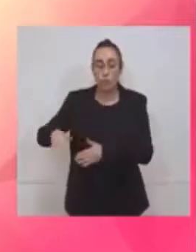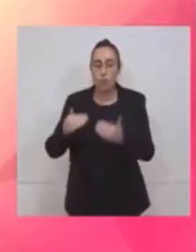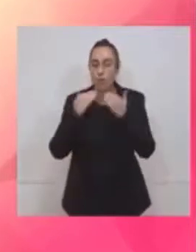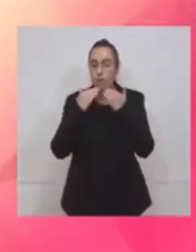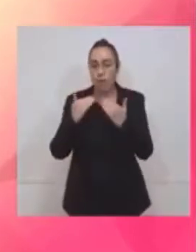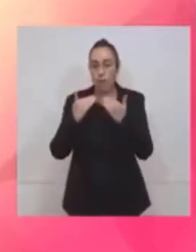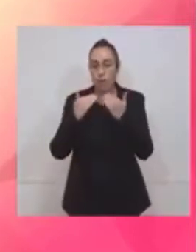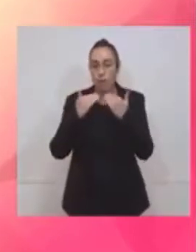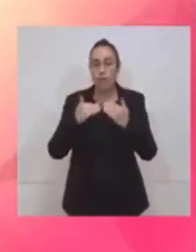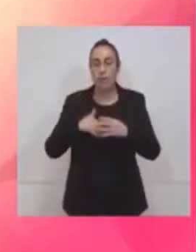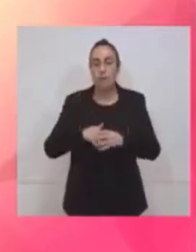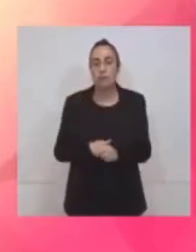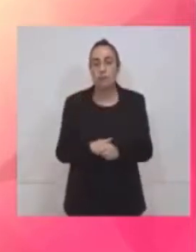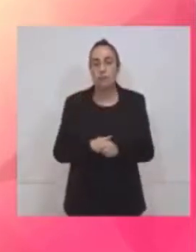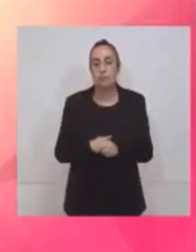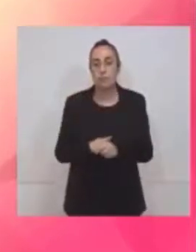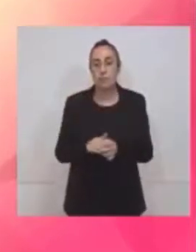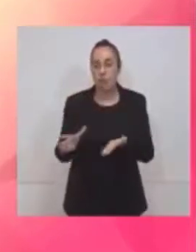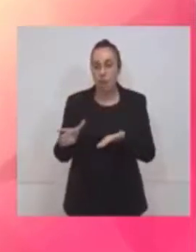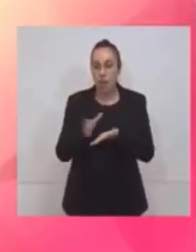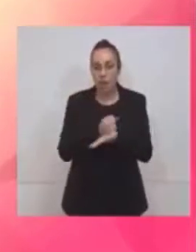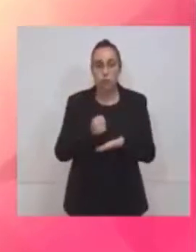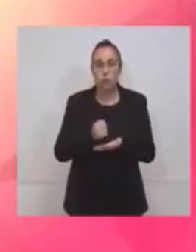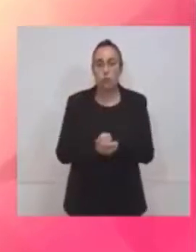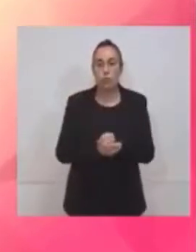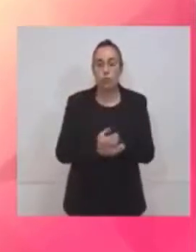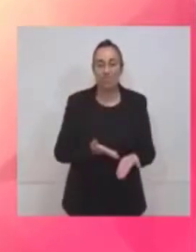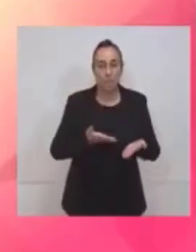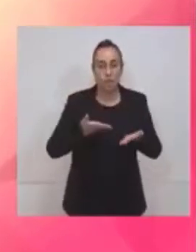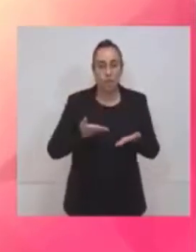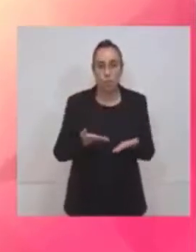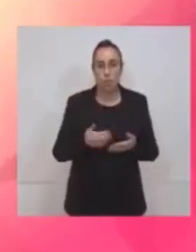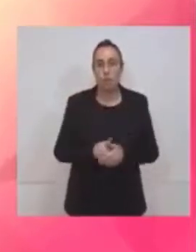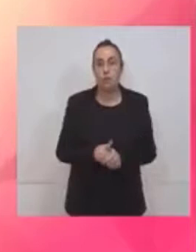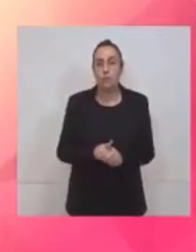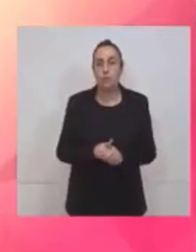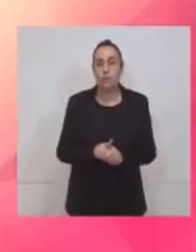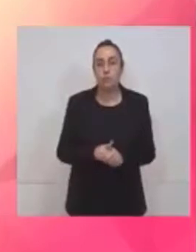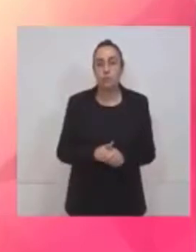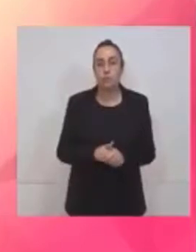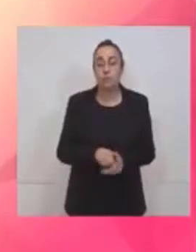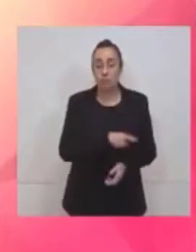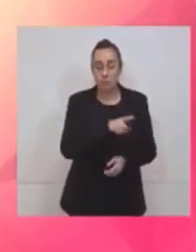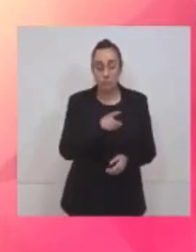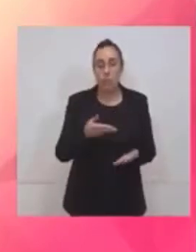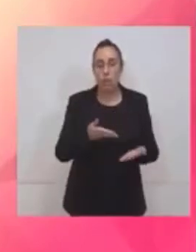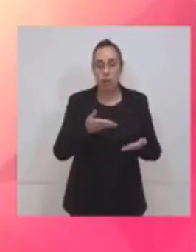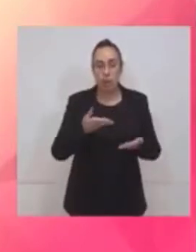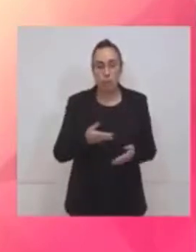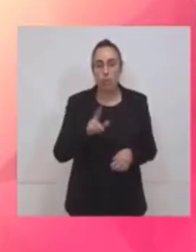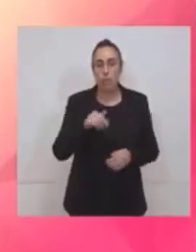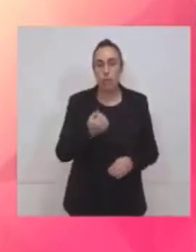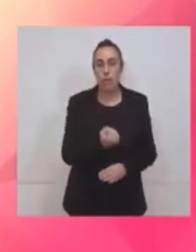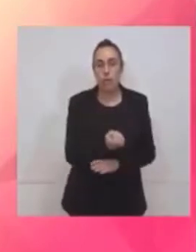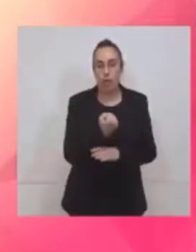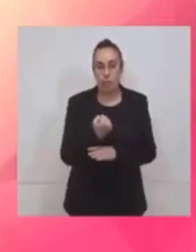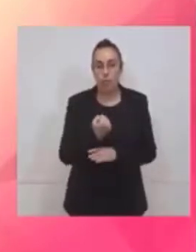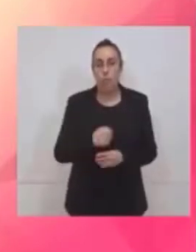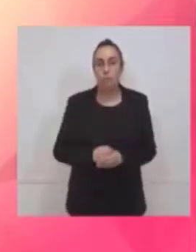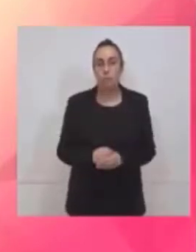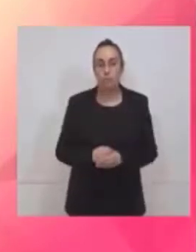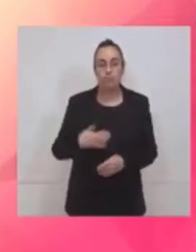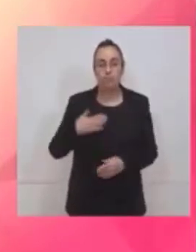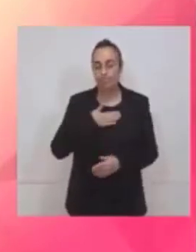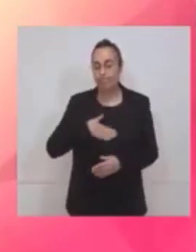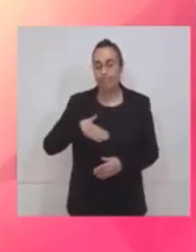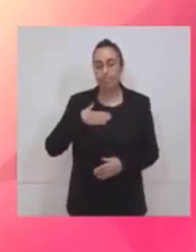María Navarrete y a Paula Peral por ayudarnos, sacarnos de muchos apuros y darnos su apoyo durante ese año. Ha sido un placer compartir esta